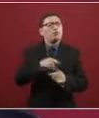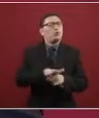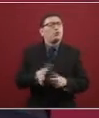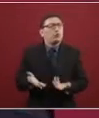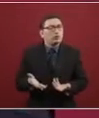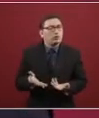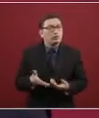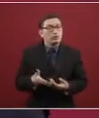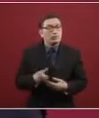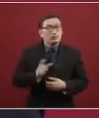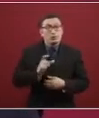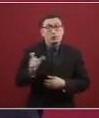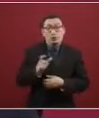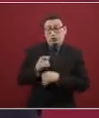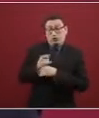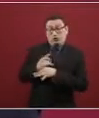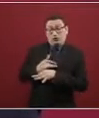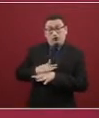las filtraciones